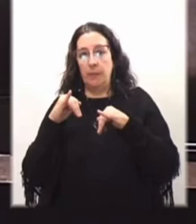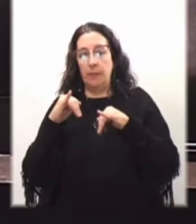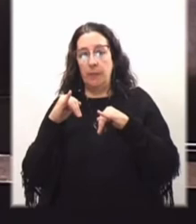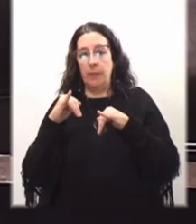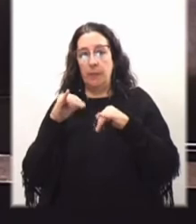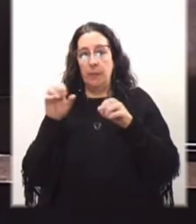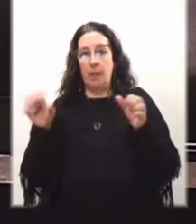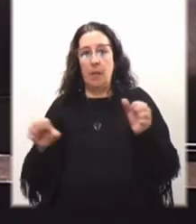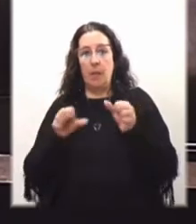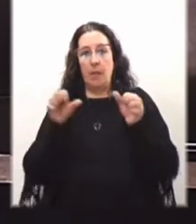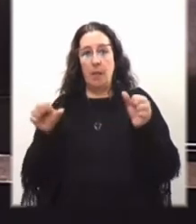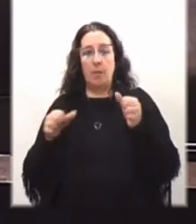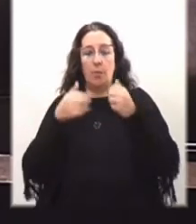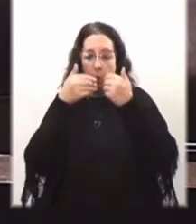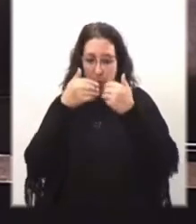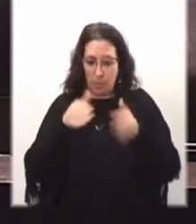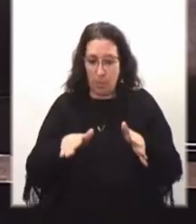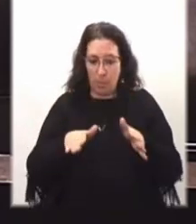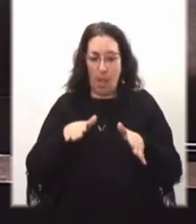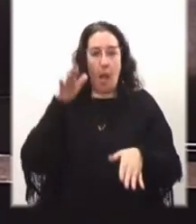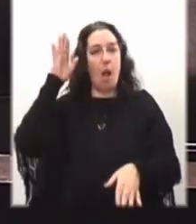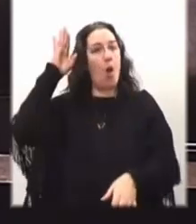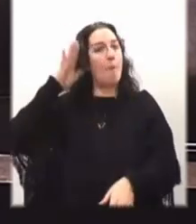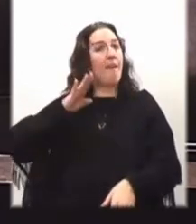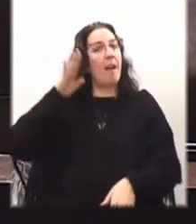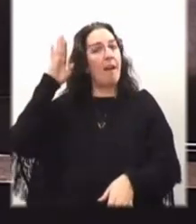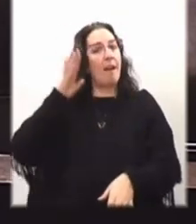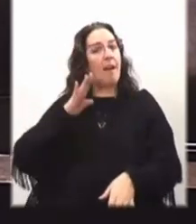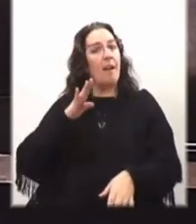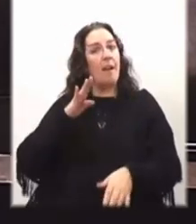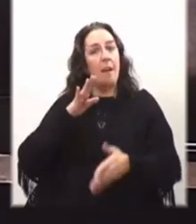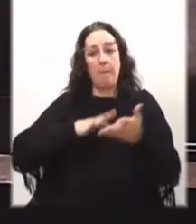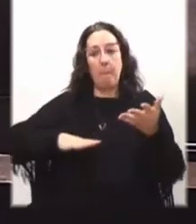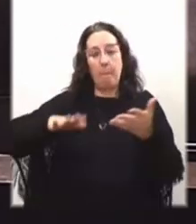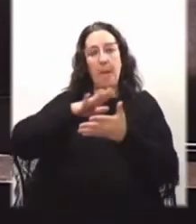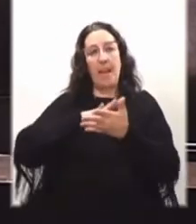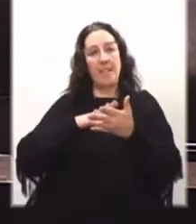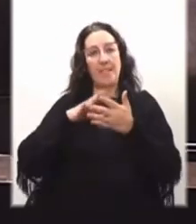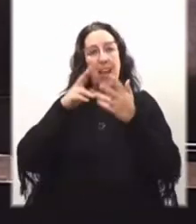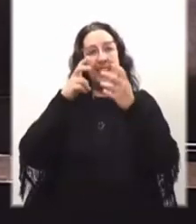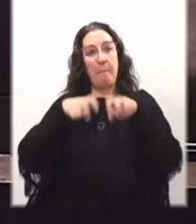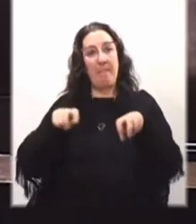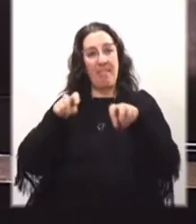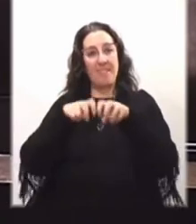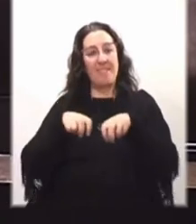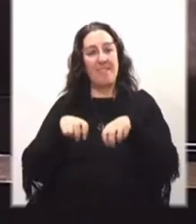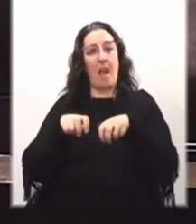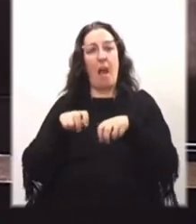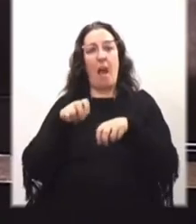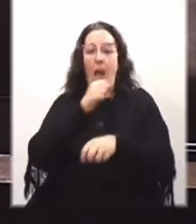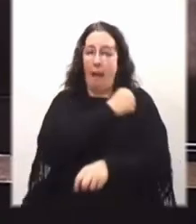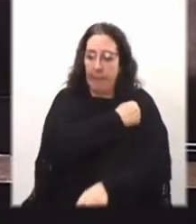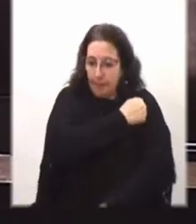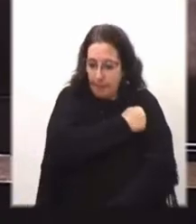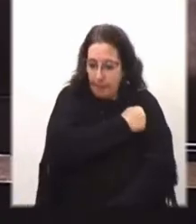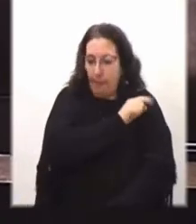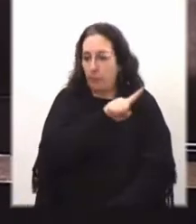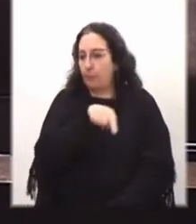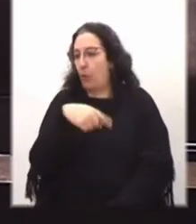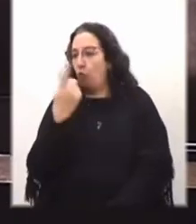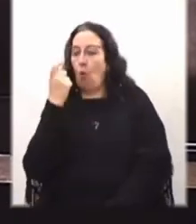un acto inicial, un homenaje en la Plaza Independencia a José Artigas, un homenaje a